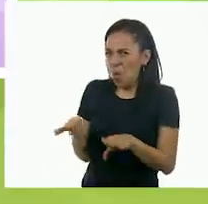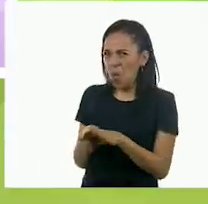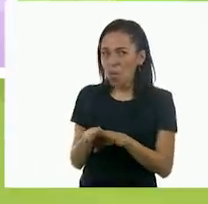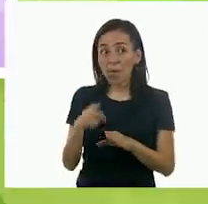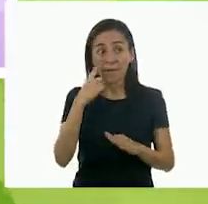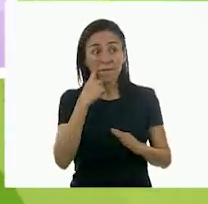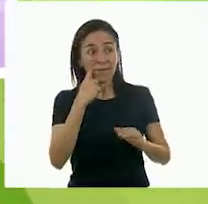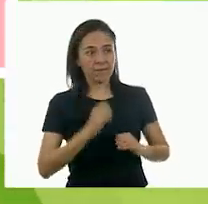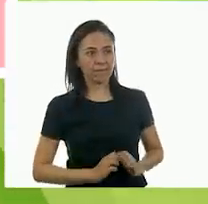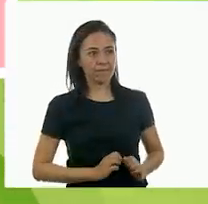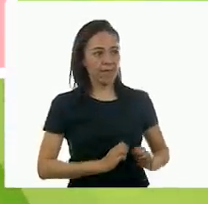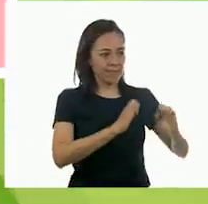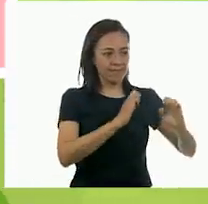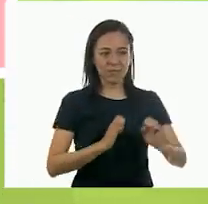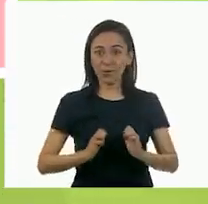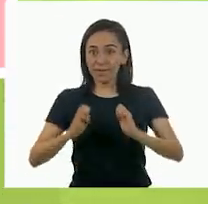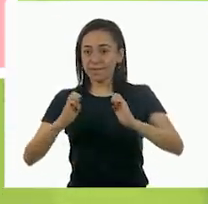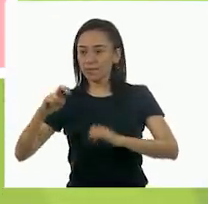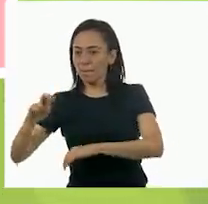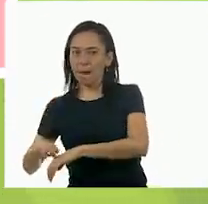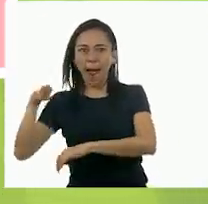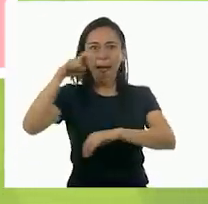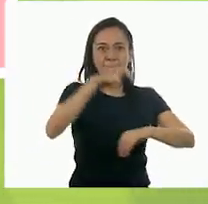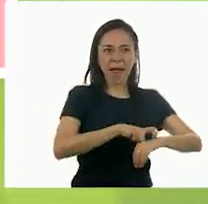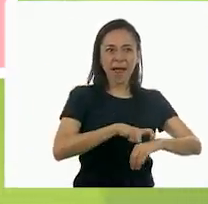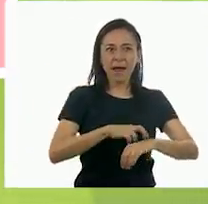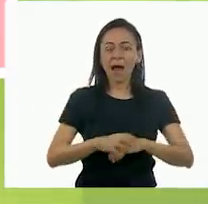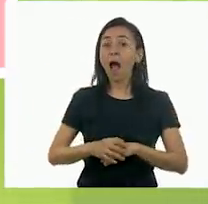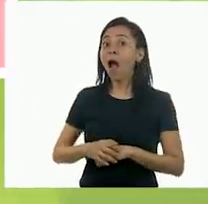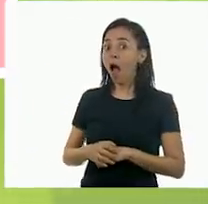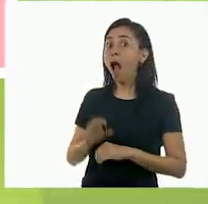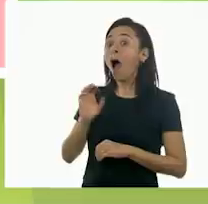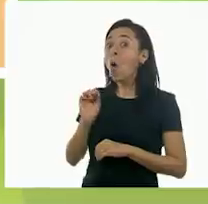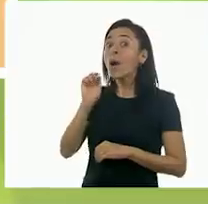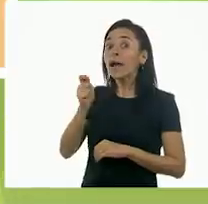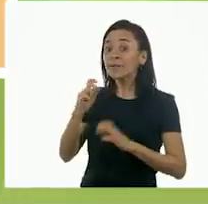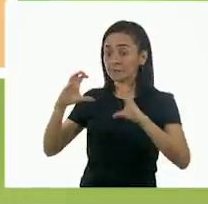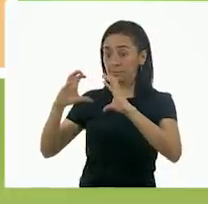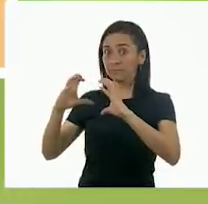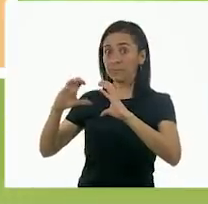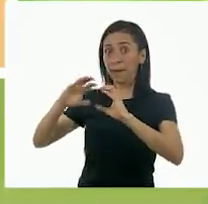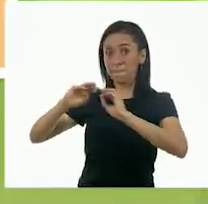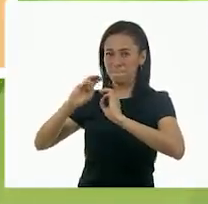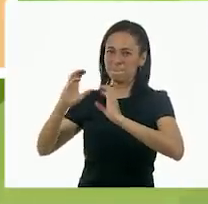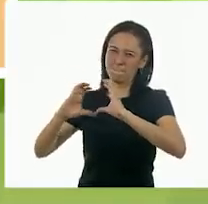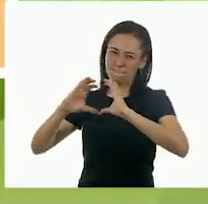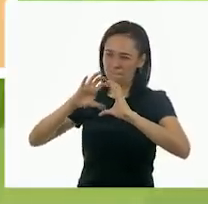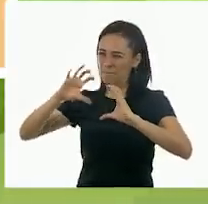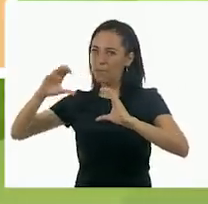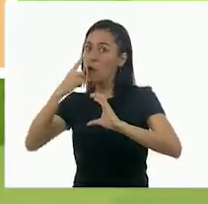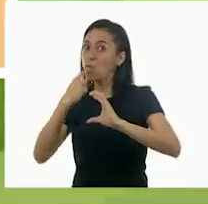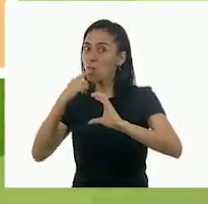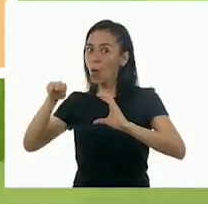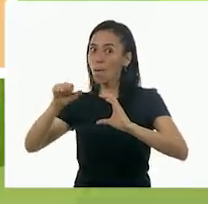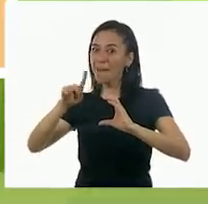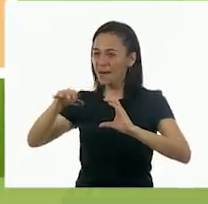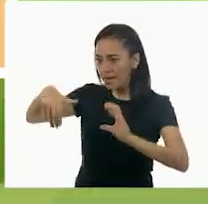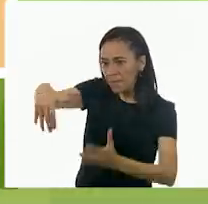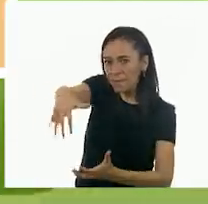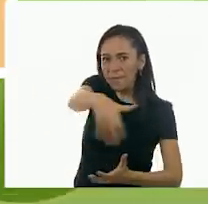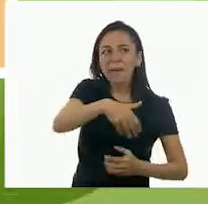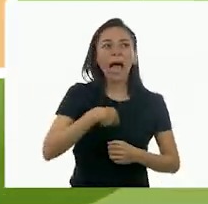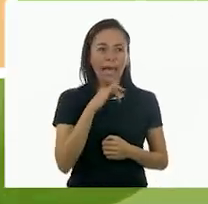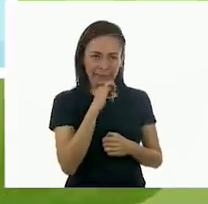otro. ¿O como cuando recoges muestras de Marte? Sí, o como cuando atravieso pasadizos en busca de